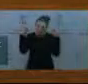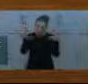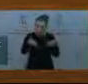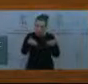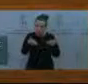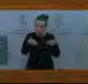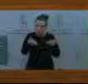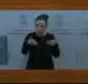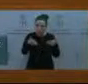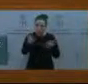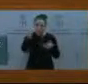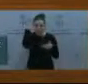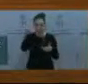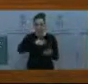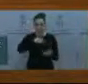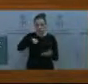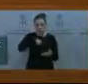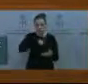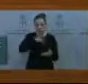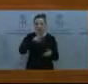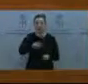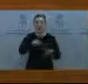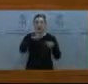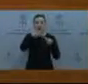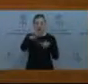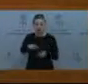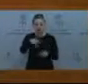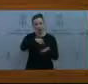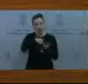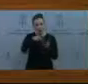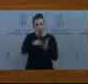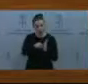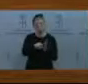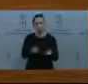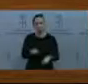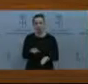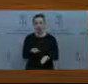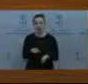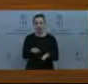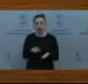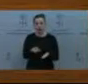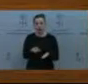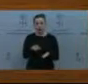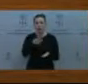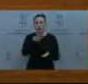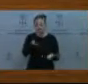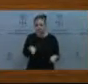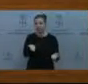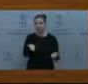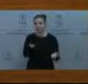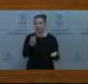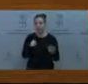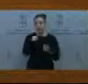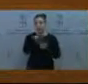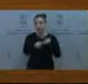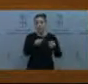dar respuesta, para dar solución a una buena parte de las familias asturianas.